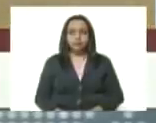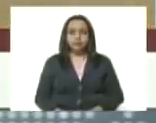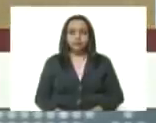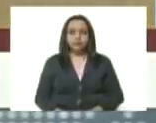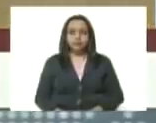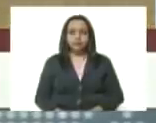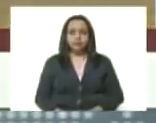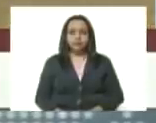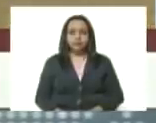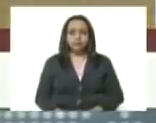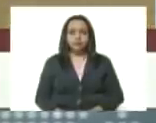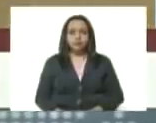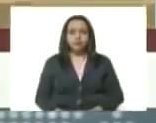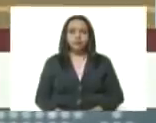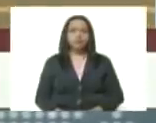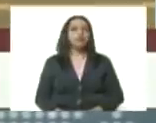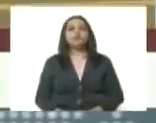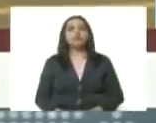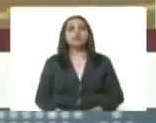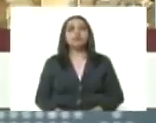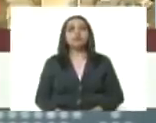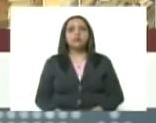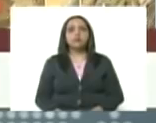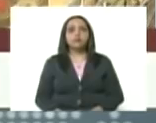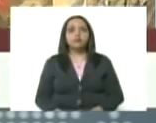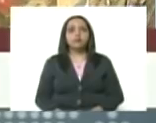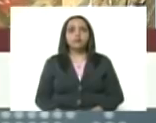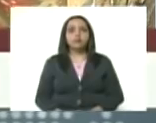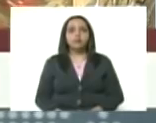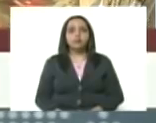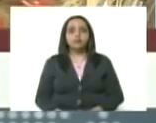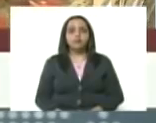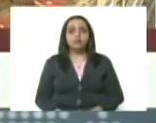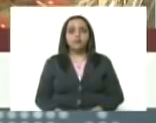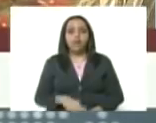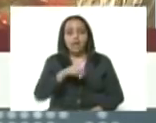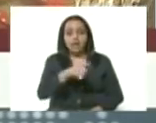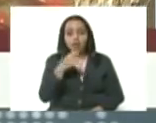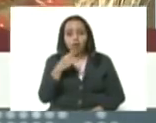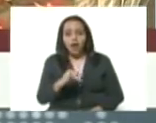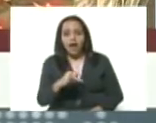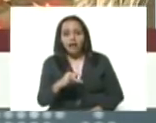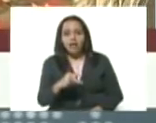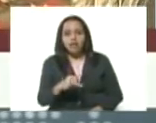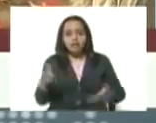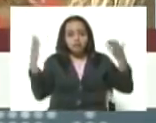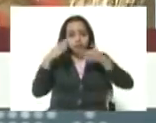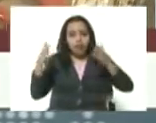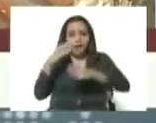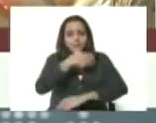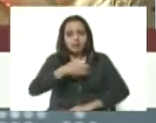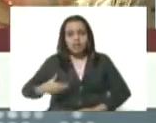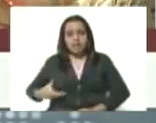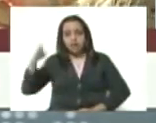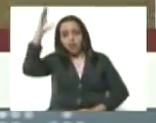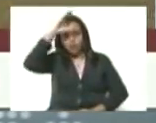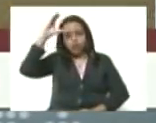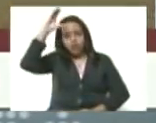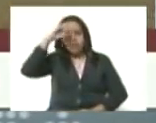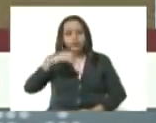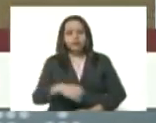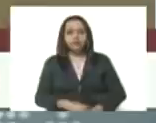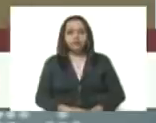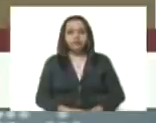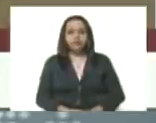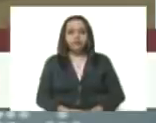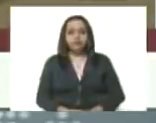Turkey, Mr. Recep Tayyip Erdogan. Esto ocurrió debido a las instrucciones del presidente de Turquía, Su